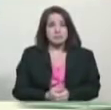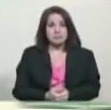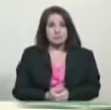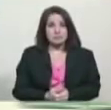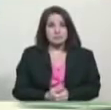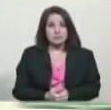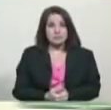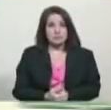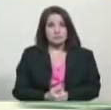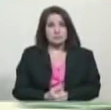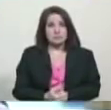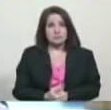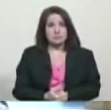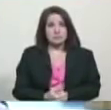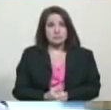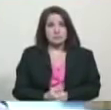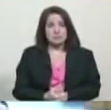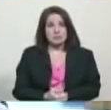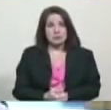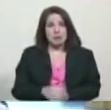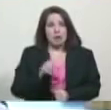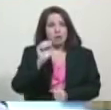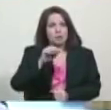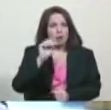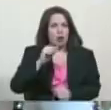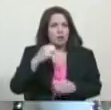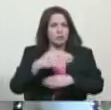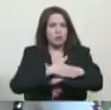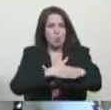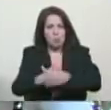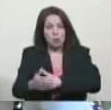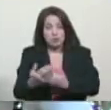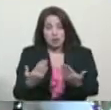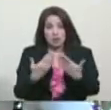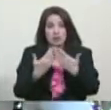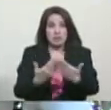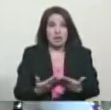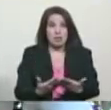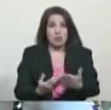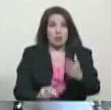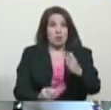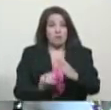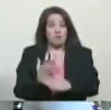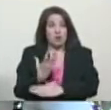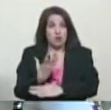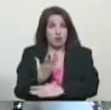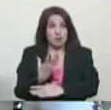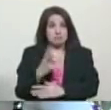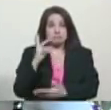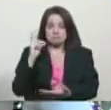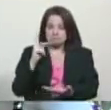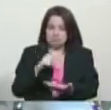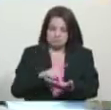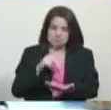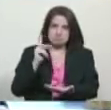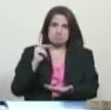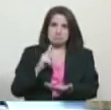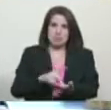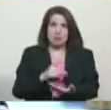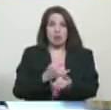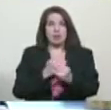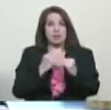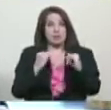juntando noches, tocando puertas, librando flores hasta llegar, y llegaremos a la